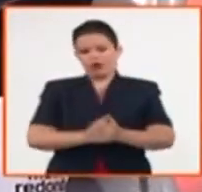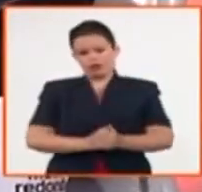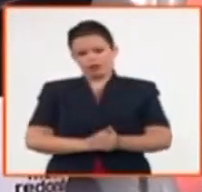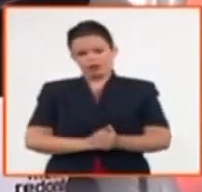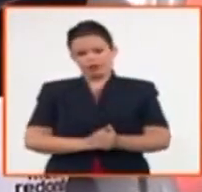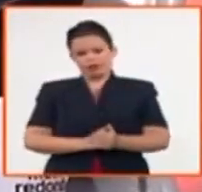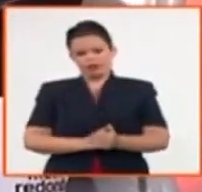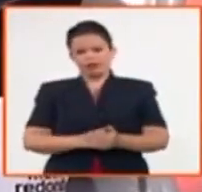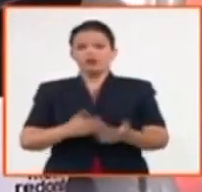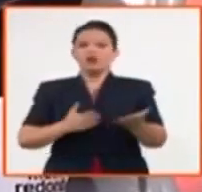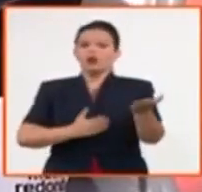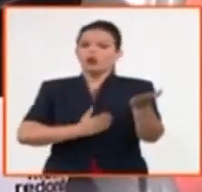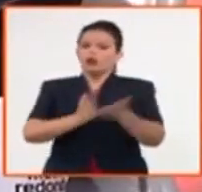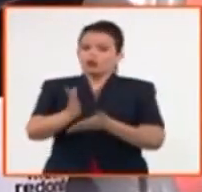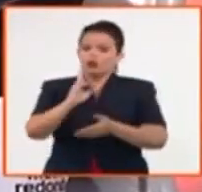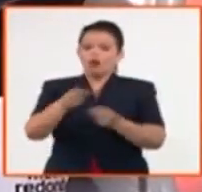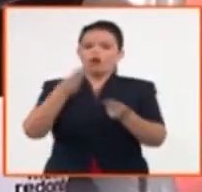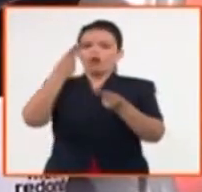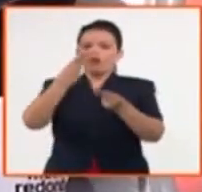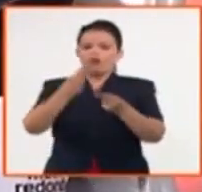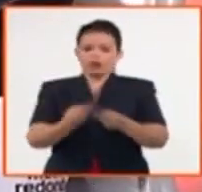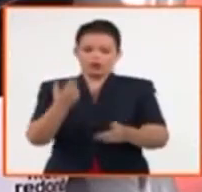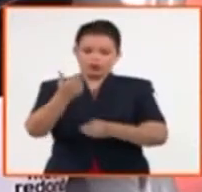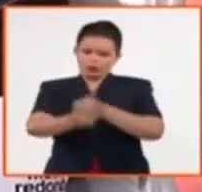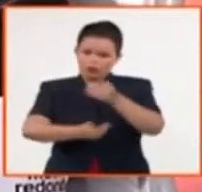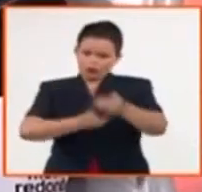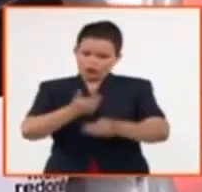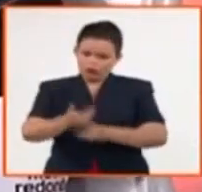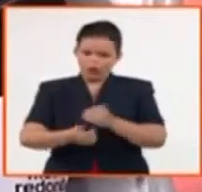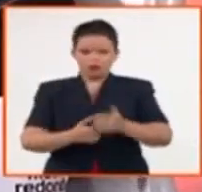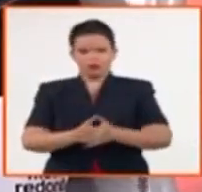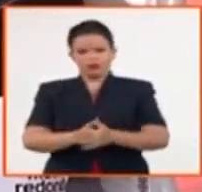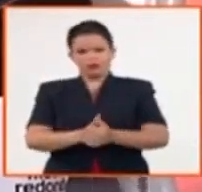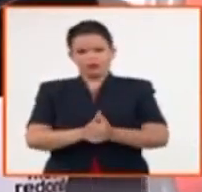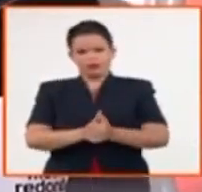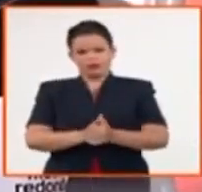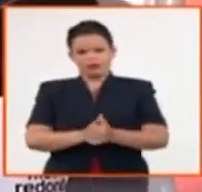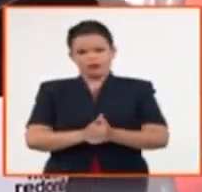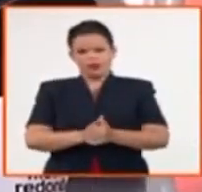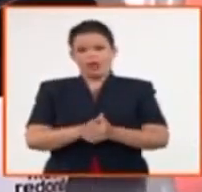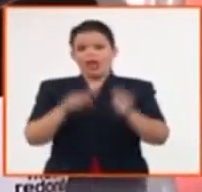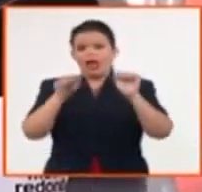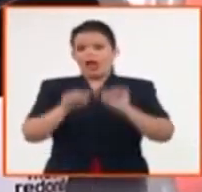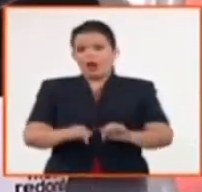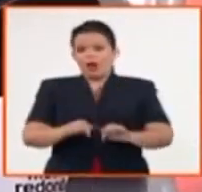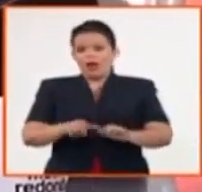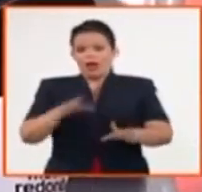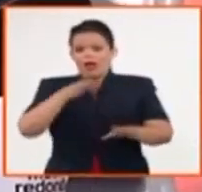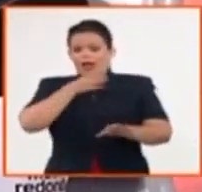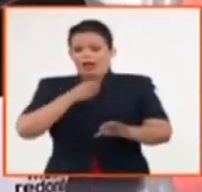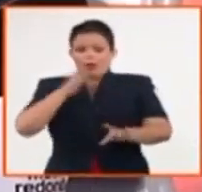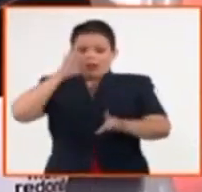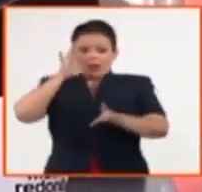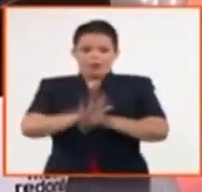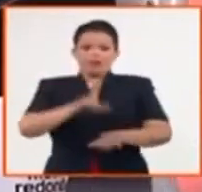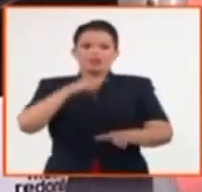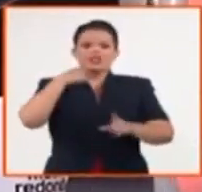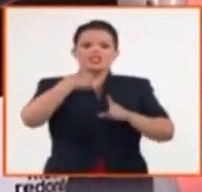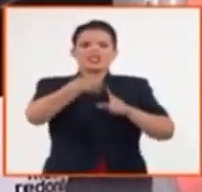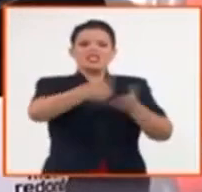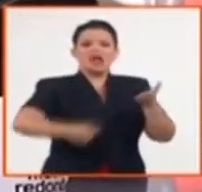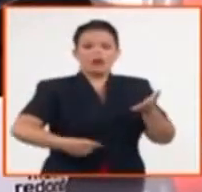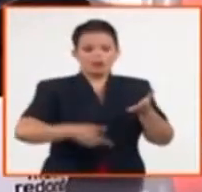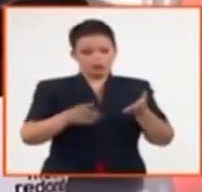proceso educativo. El diagnóstico, que hemos dicho que no es hacer pruebas, que es tener en cuenta el aspecto socioemocional,